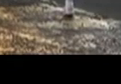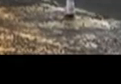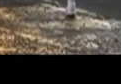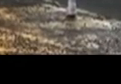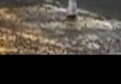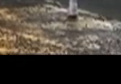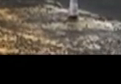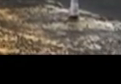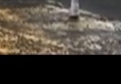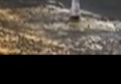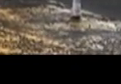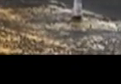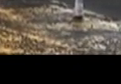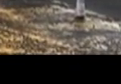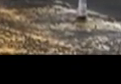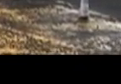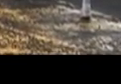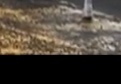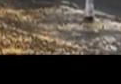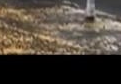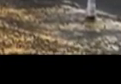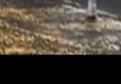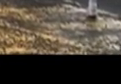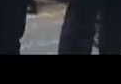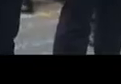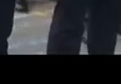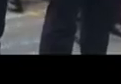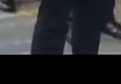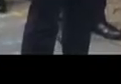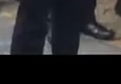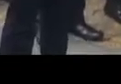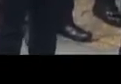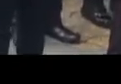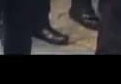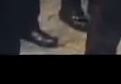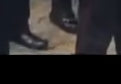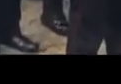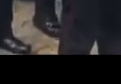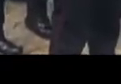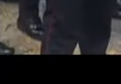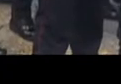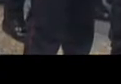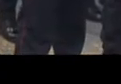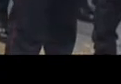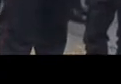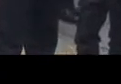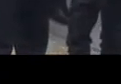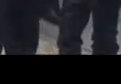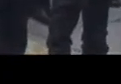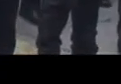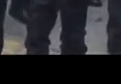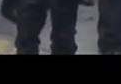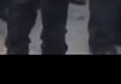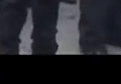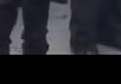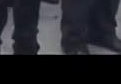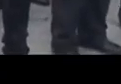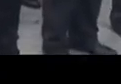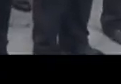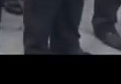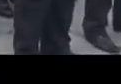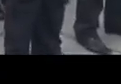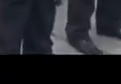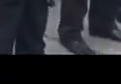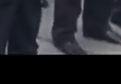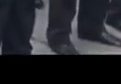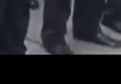año el país invitado de honor es Corea del Sur. Habrá un programa muy extenso de actividades, talleres, conferencias, presentaciones de